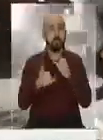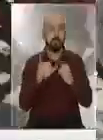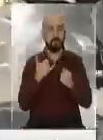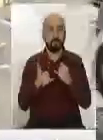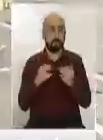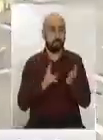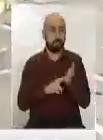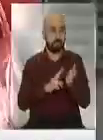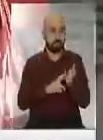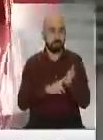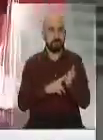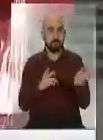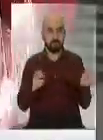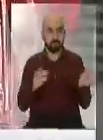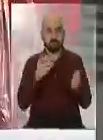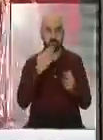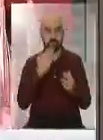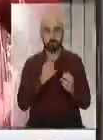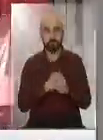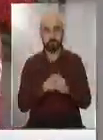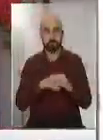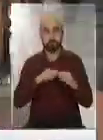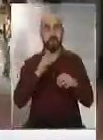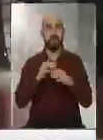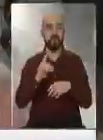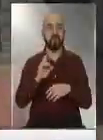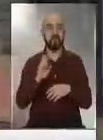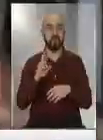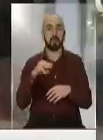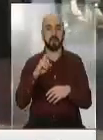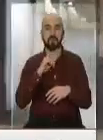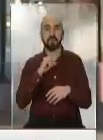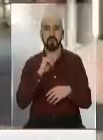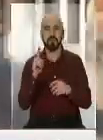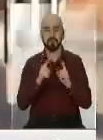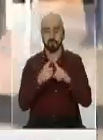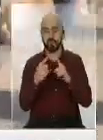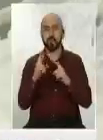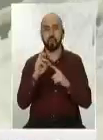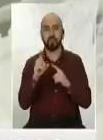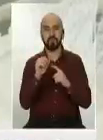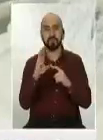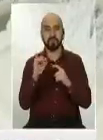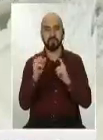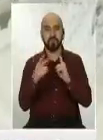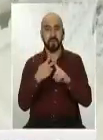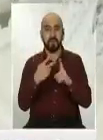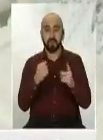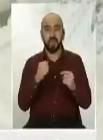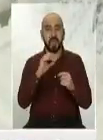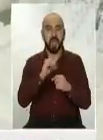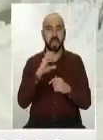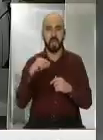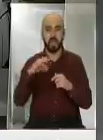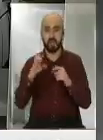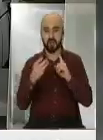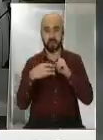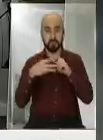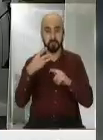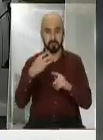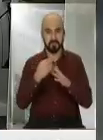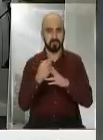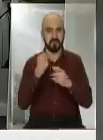con el tema de la piel. Acné, dermatitis y rosácea son algunas de las principales consecuencias que sufren profesionales de la